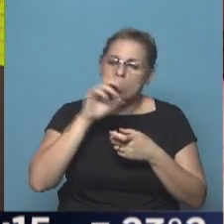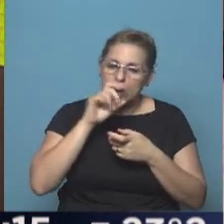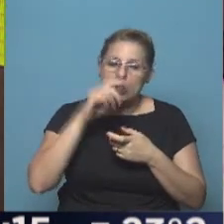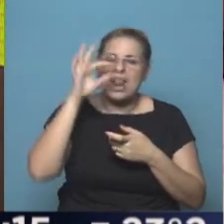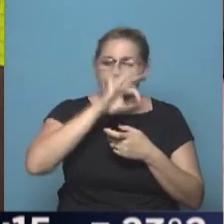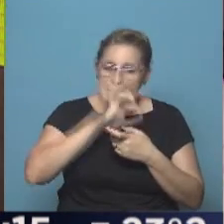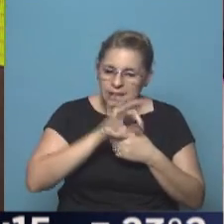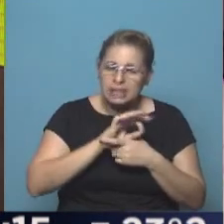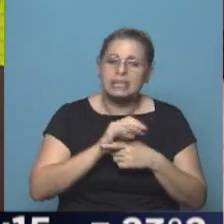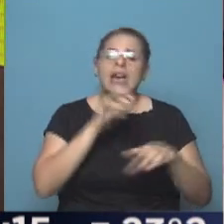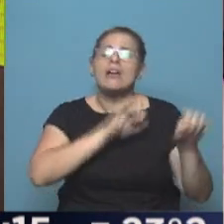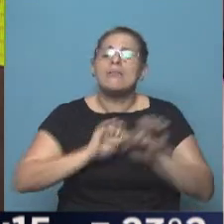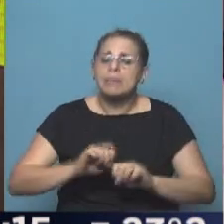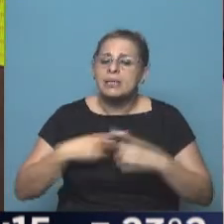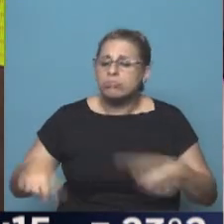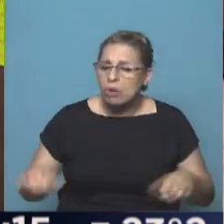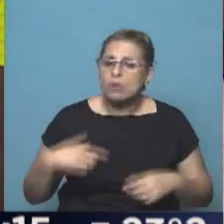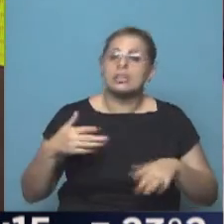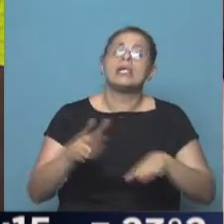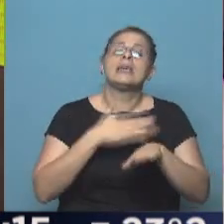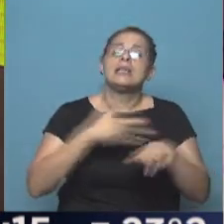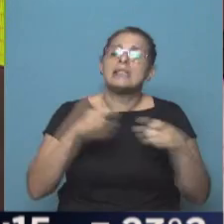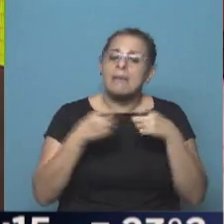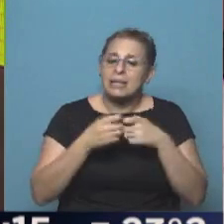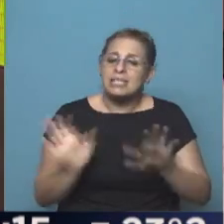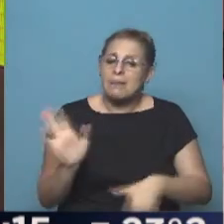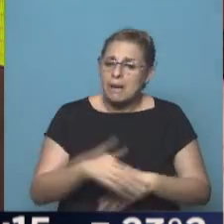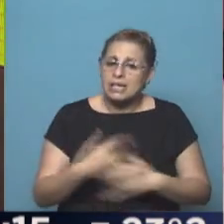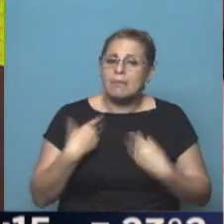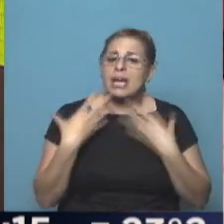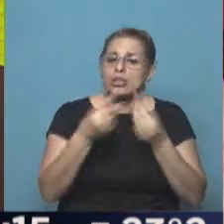limpieza, pañales, zapatillas para ayudar a estas personas que lo han perdido todo en la ciudad de Pergamino.